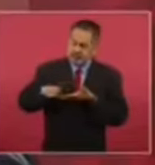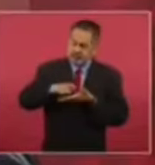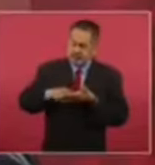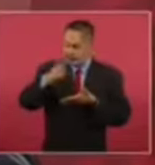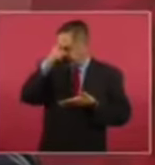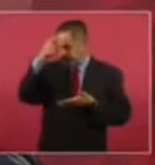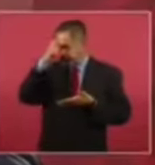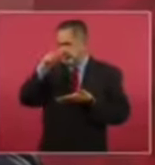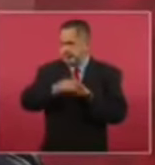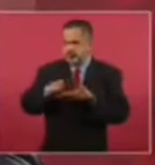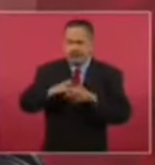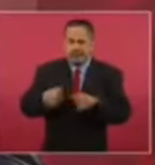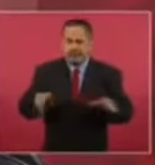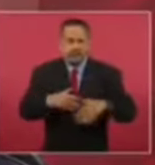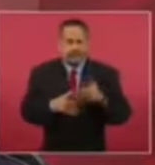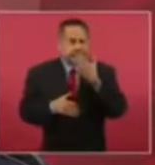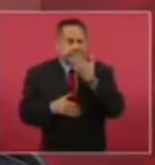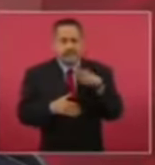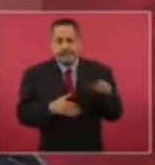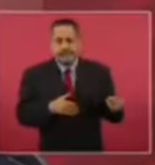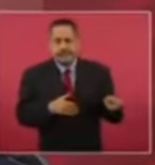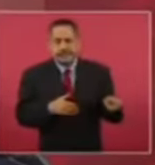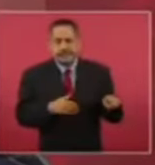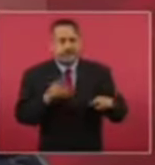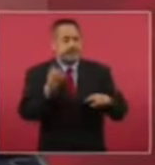de escritores intelectuales